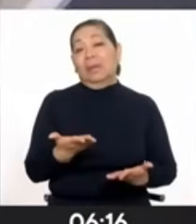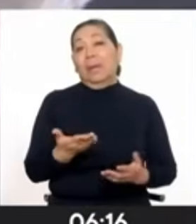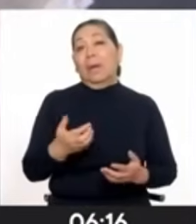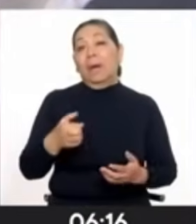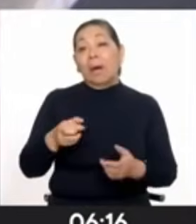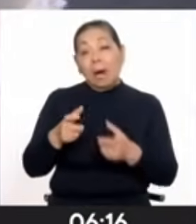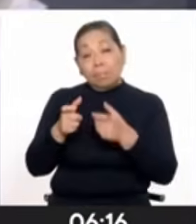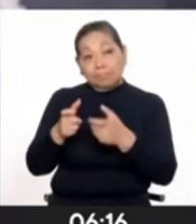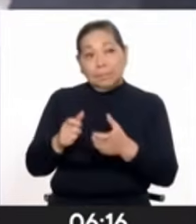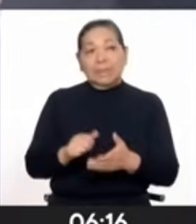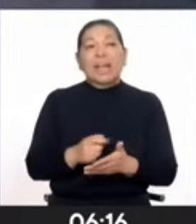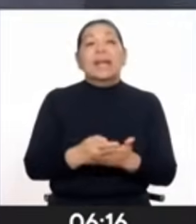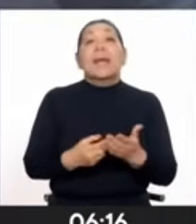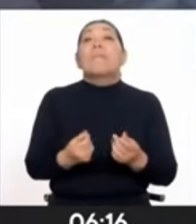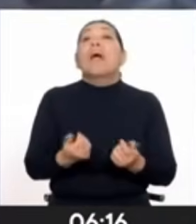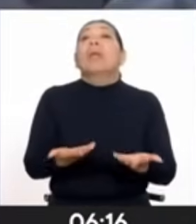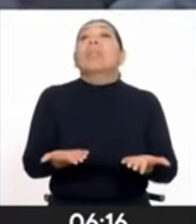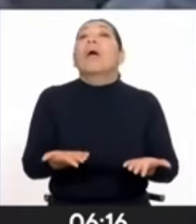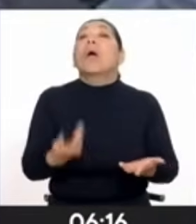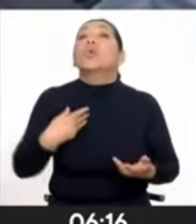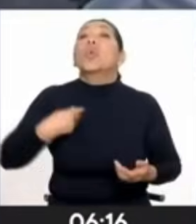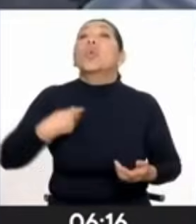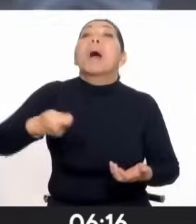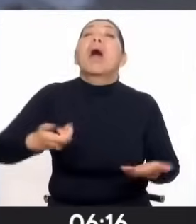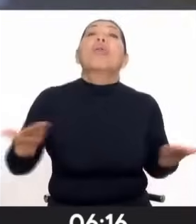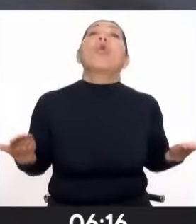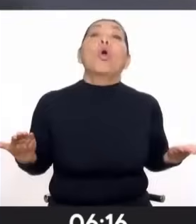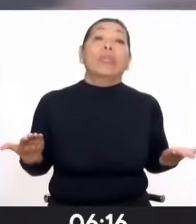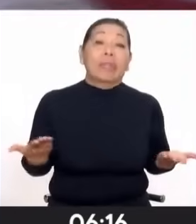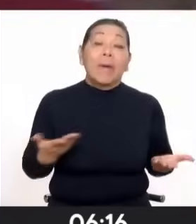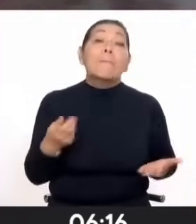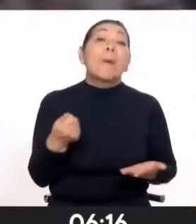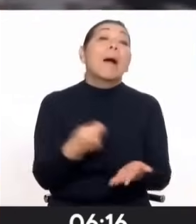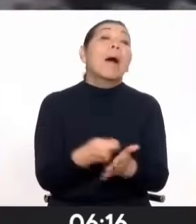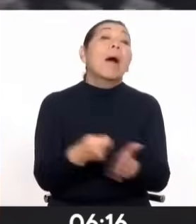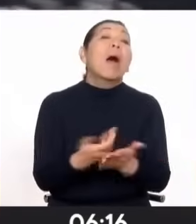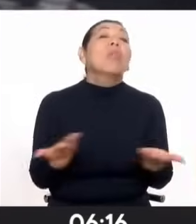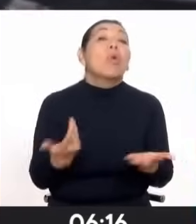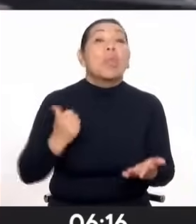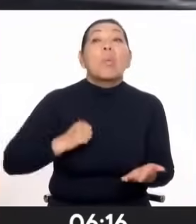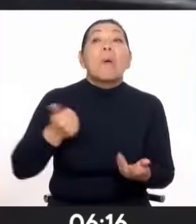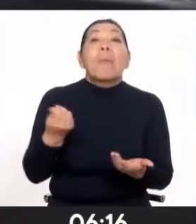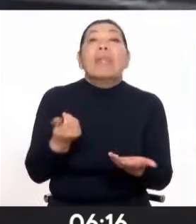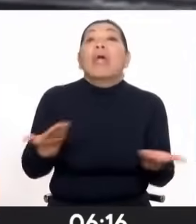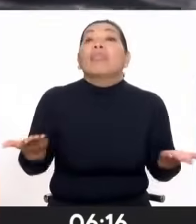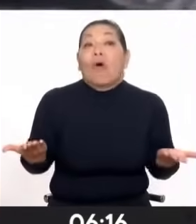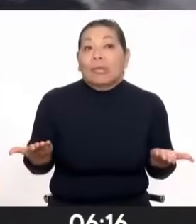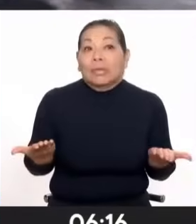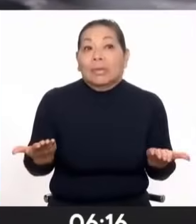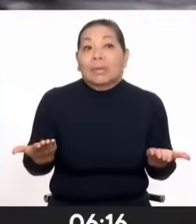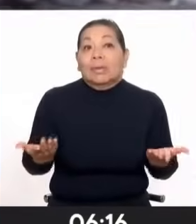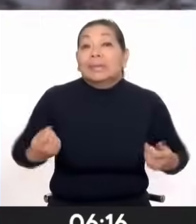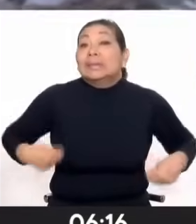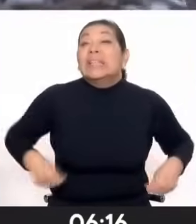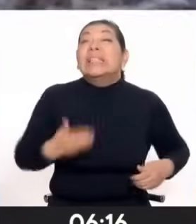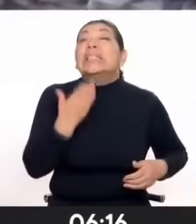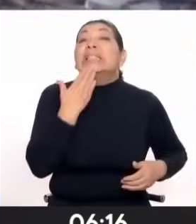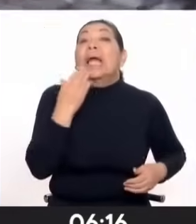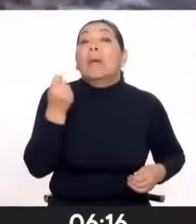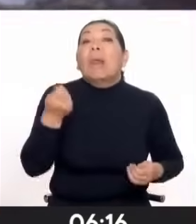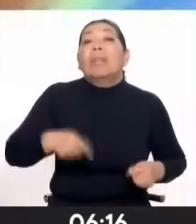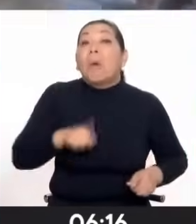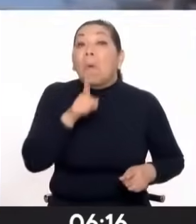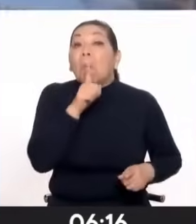también investigue qué se hacía con este dinero, San Juan de Lurigancho, a dónde iba este dinero, a qué bolsillo, a qué bolsa